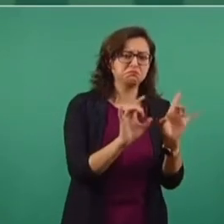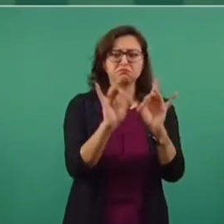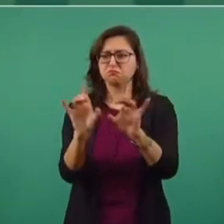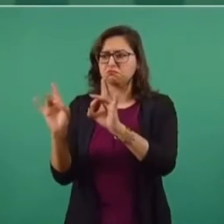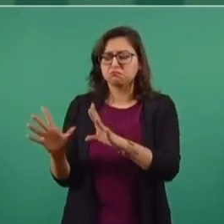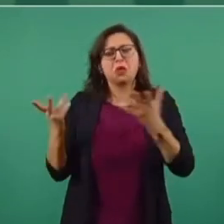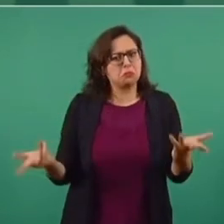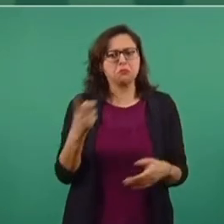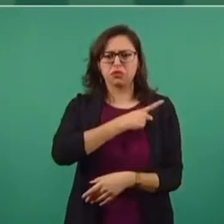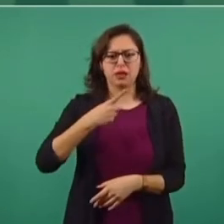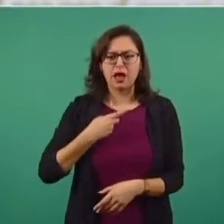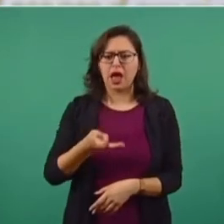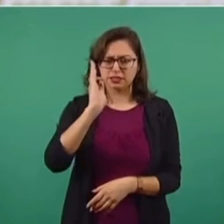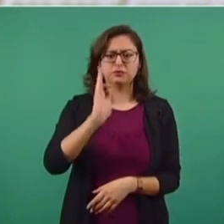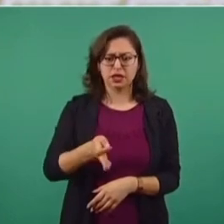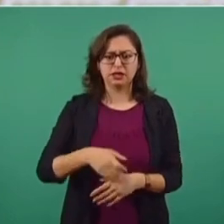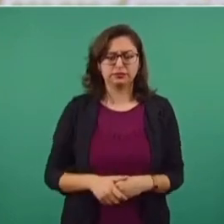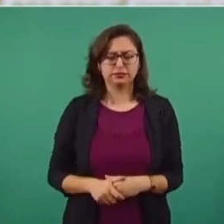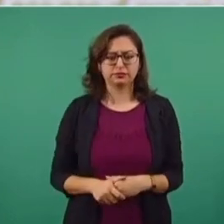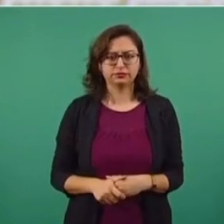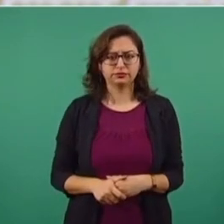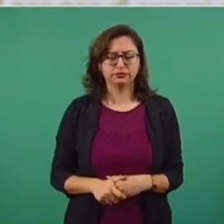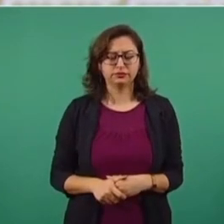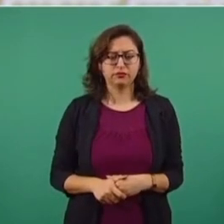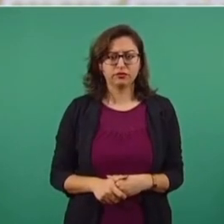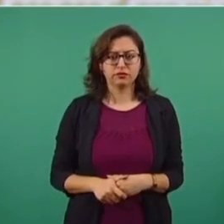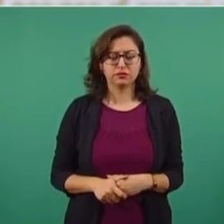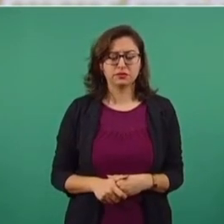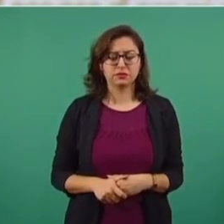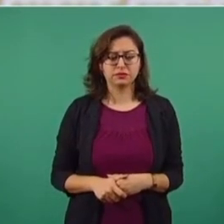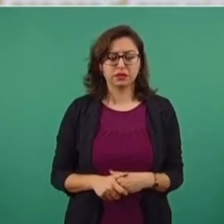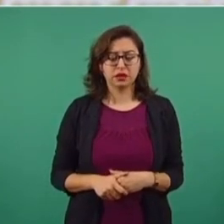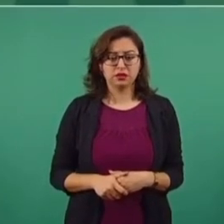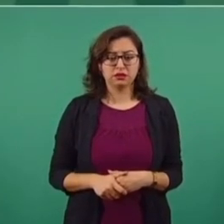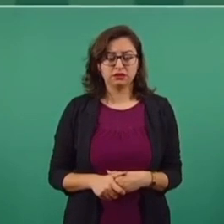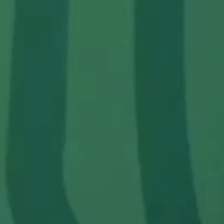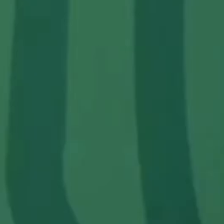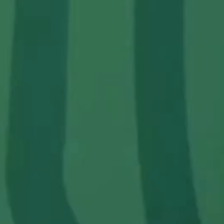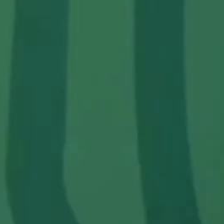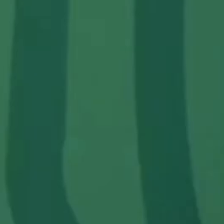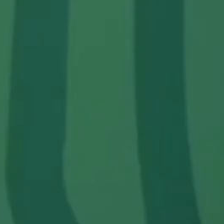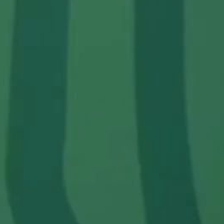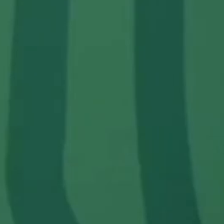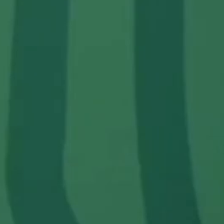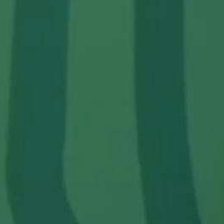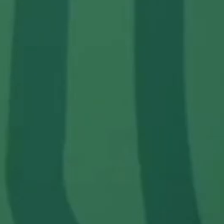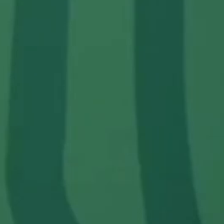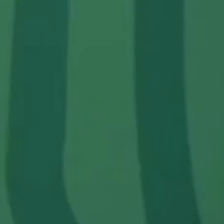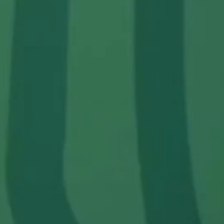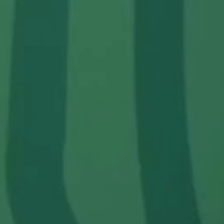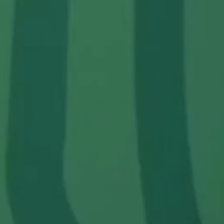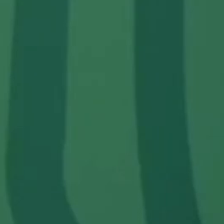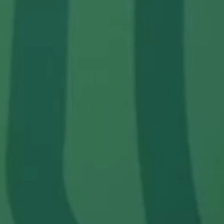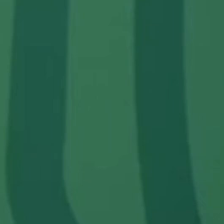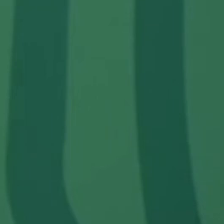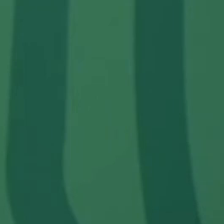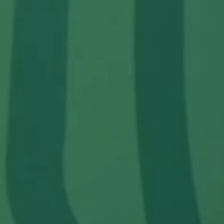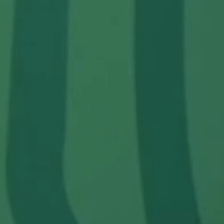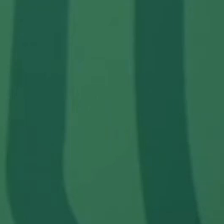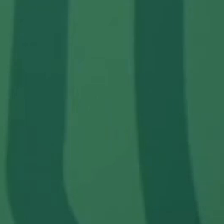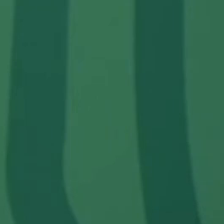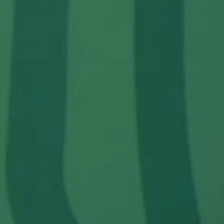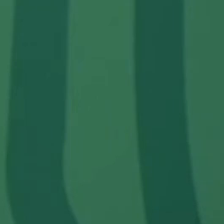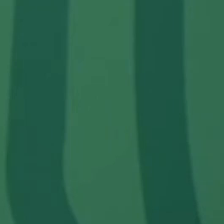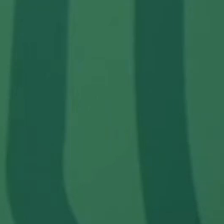hay que aceptarlos como son. Creo que se tiene que trabajar más con la gente aquí